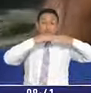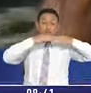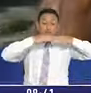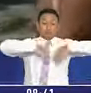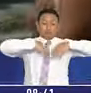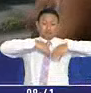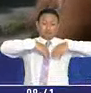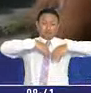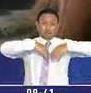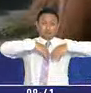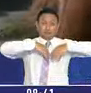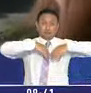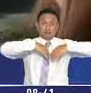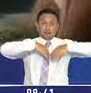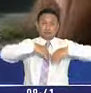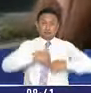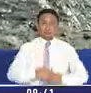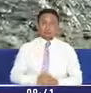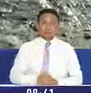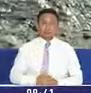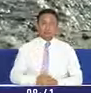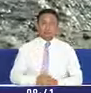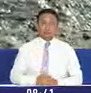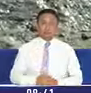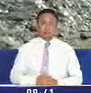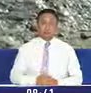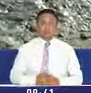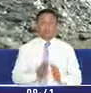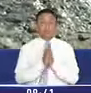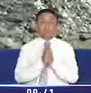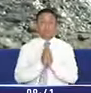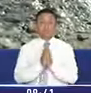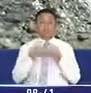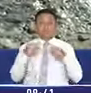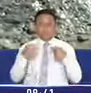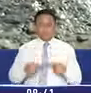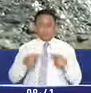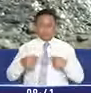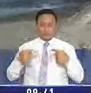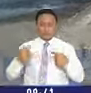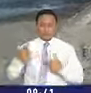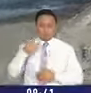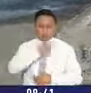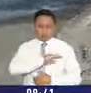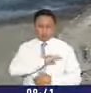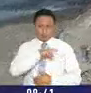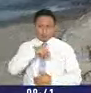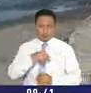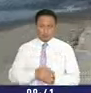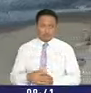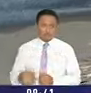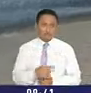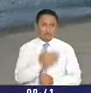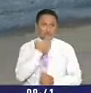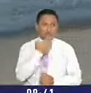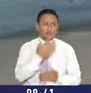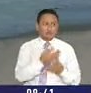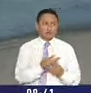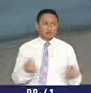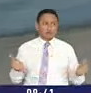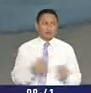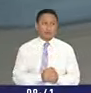va a la calle y va a haber full accidente los pedidos han sido constantes a la entidad municipal para encontrar una salida